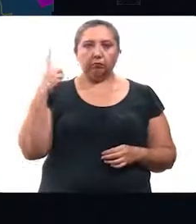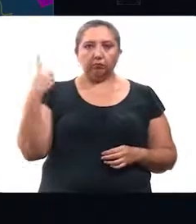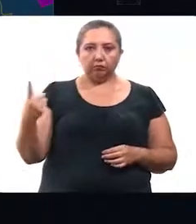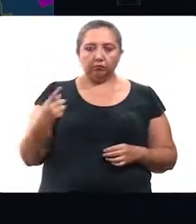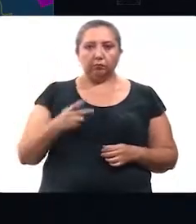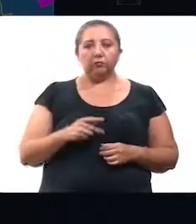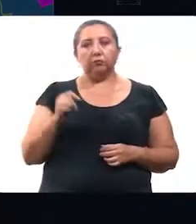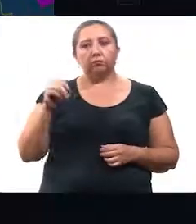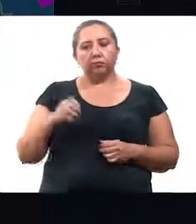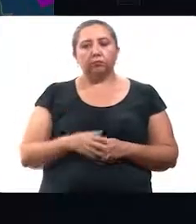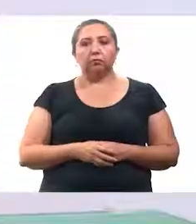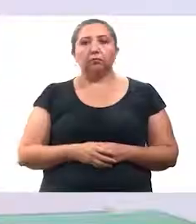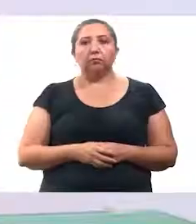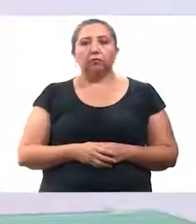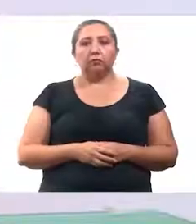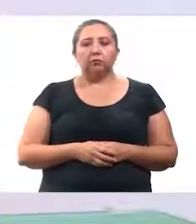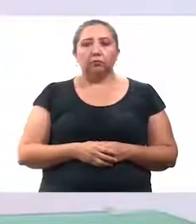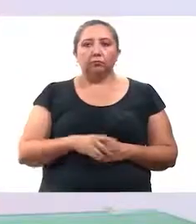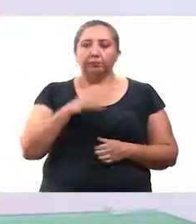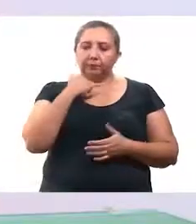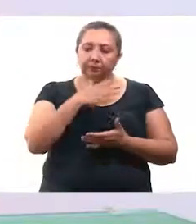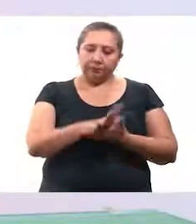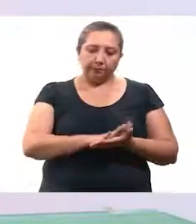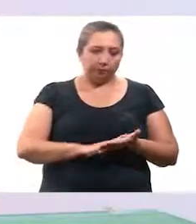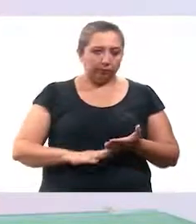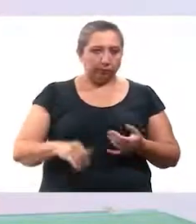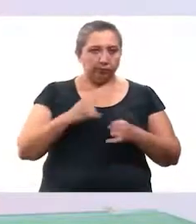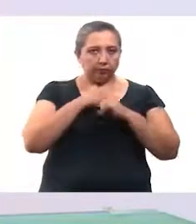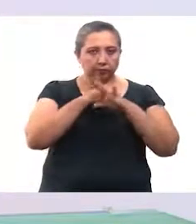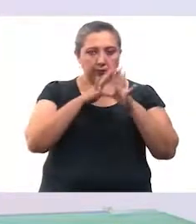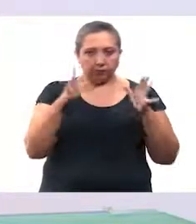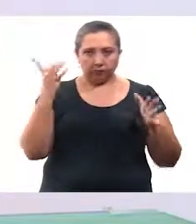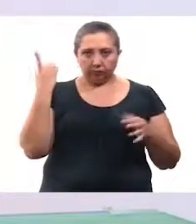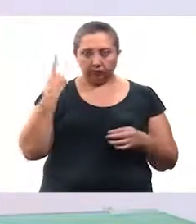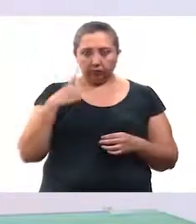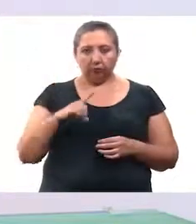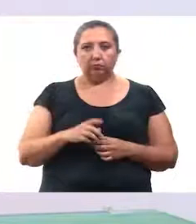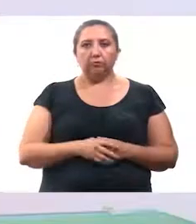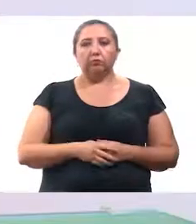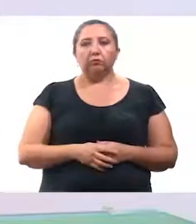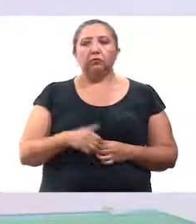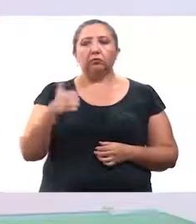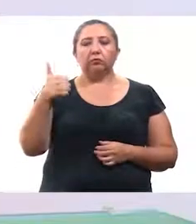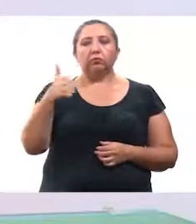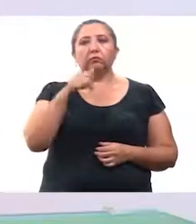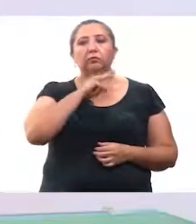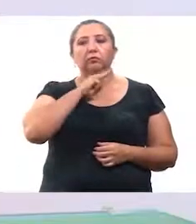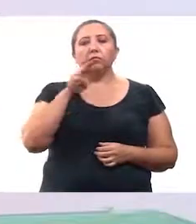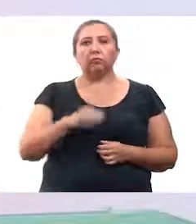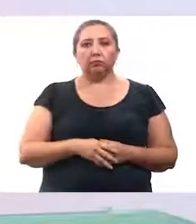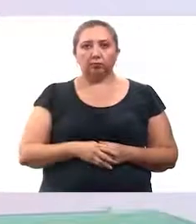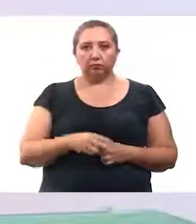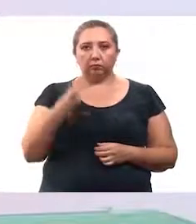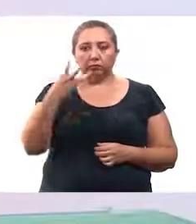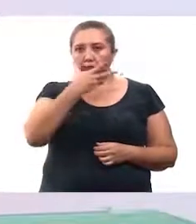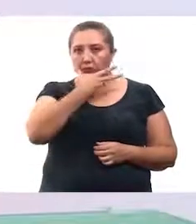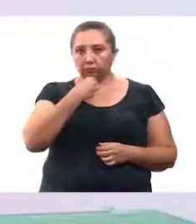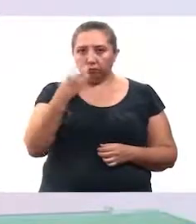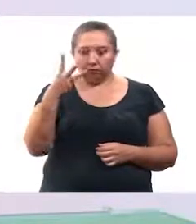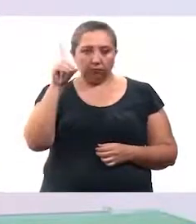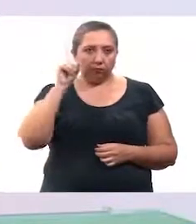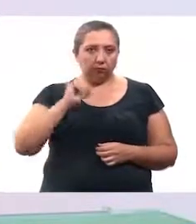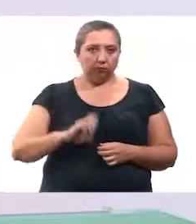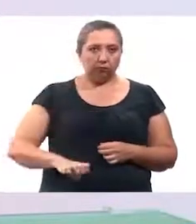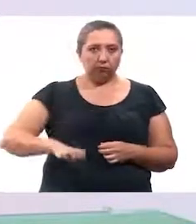12.431 en la zona poniente. Lamentablemente, en este parte médico informamos de 6 fallecimientos, 3 hombres y